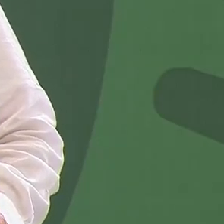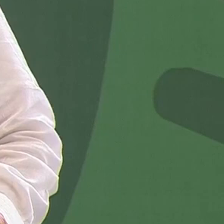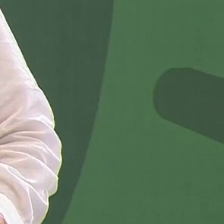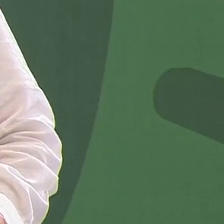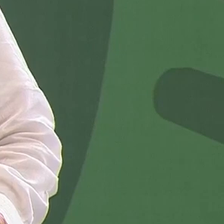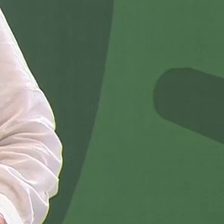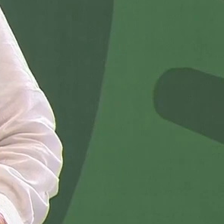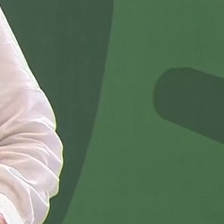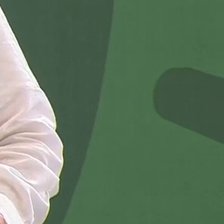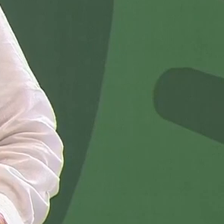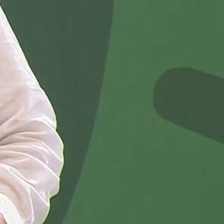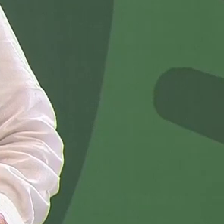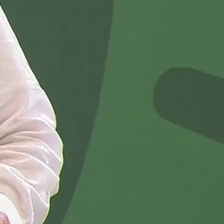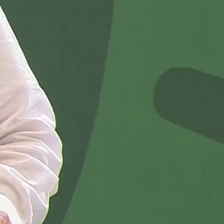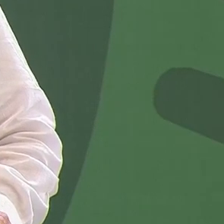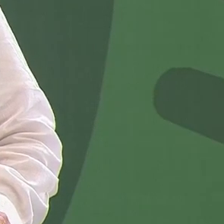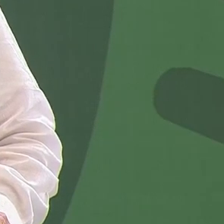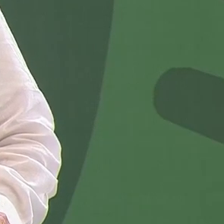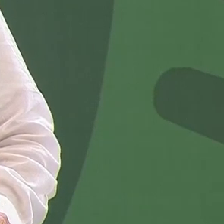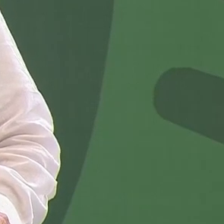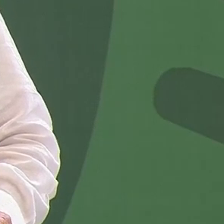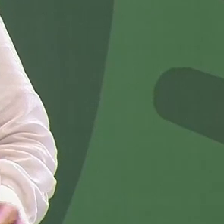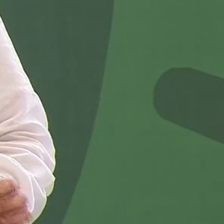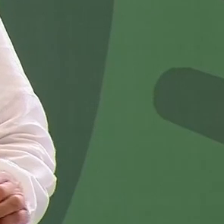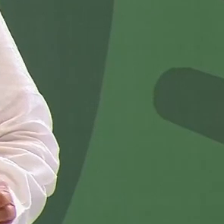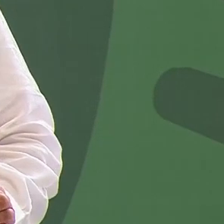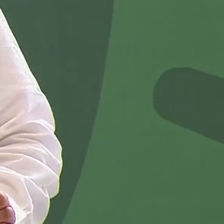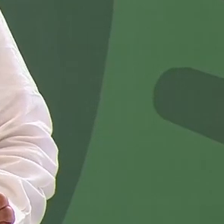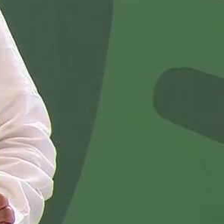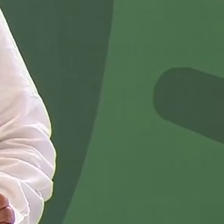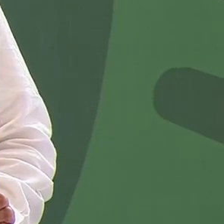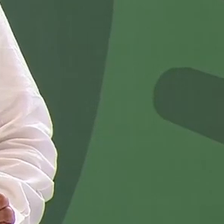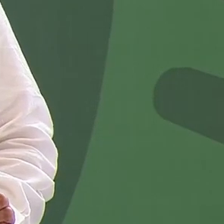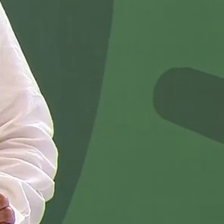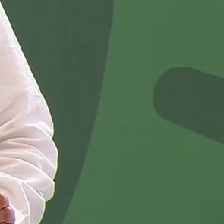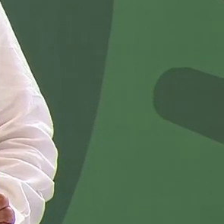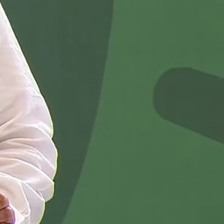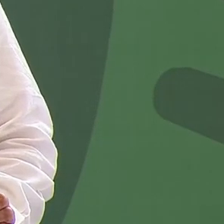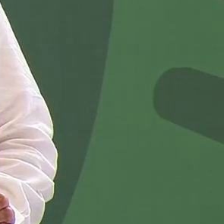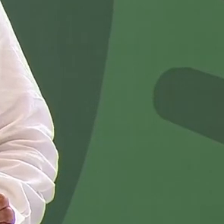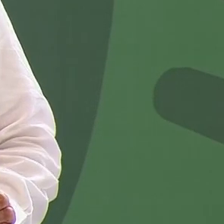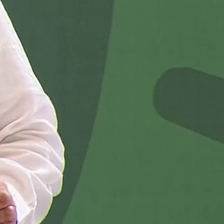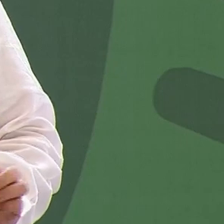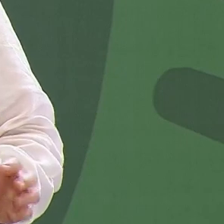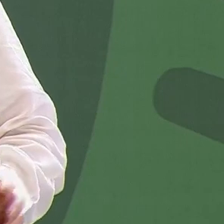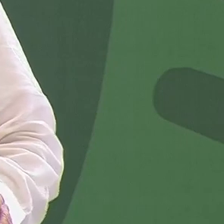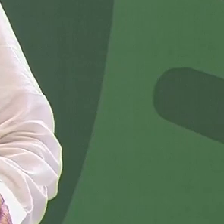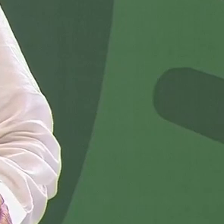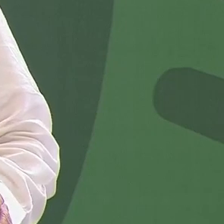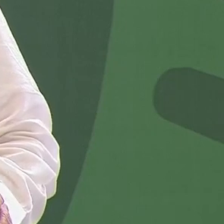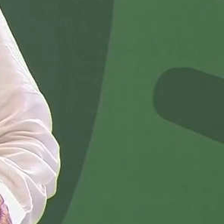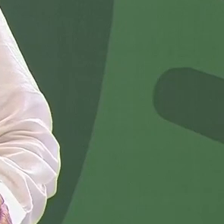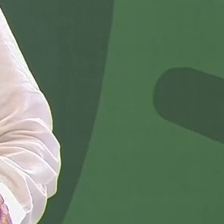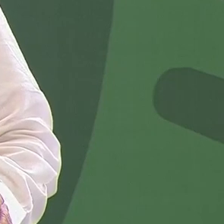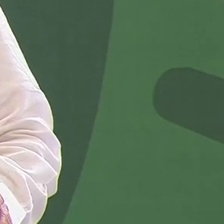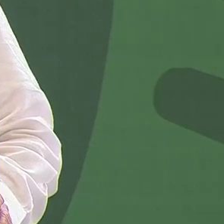México, en el mundo. Producimos 6 millones de toneladas de maíz blanco.